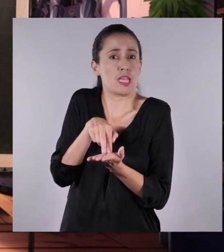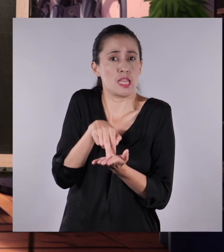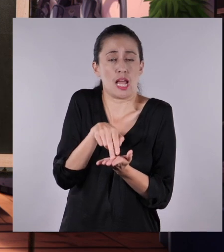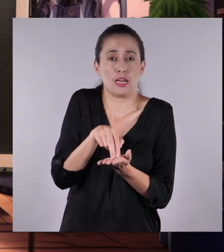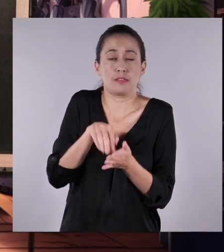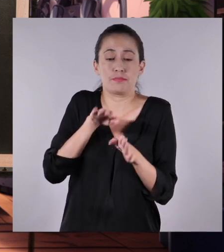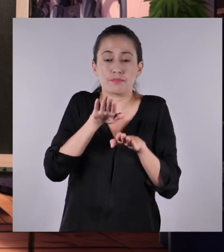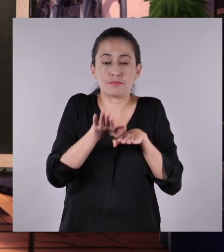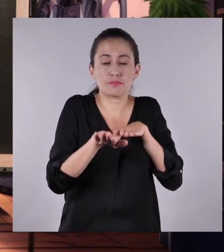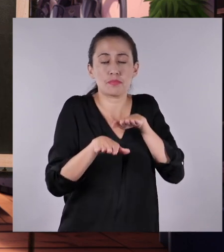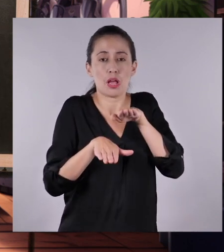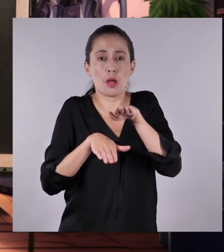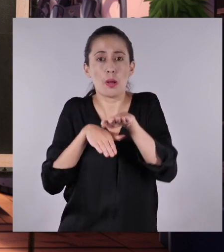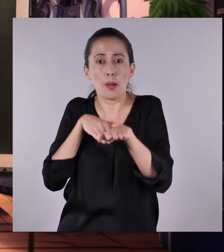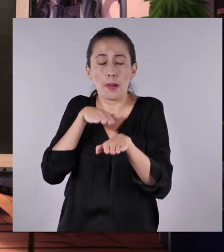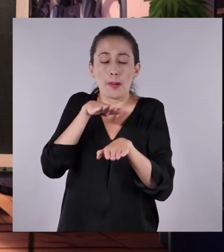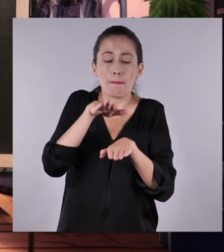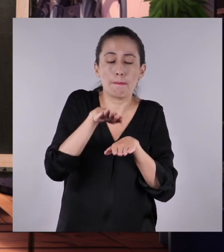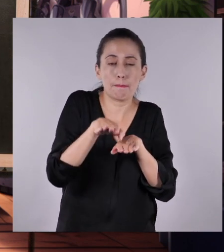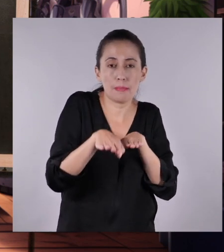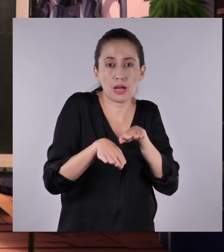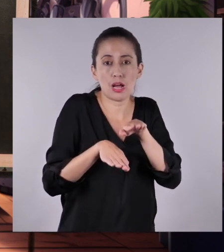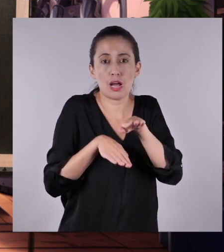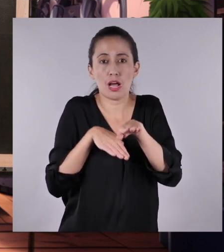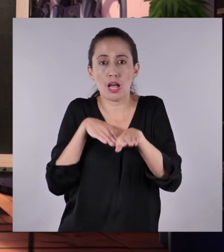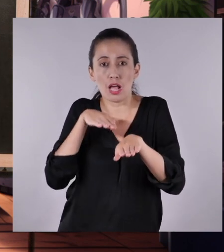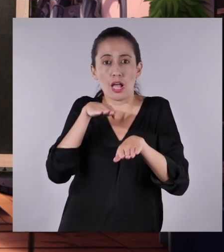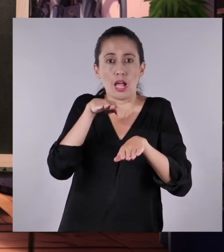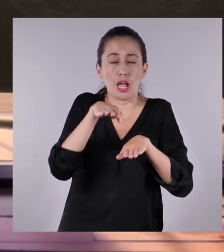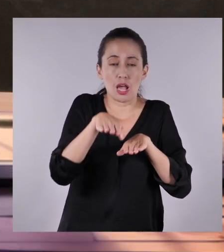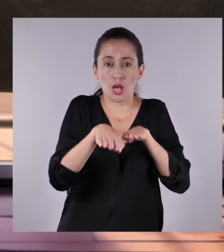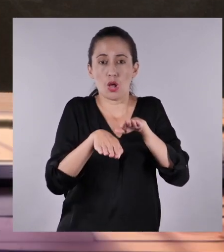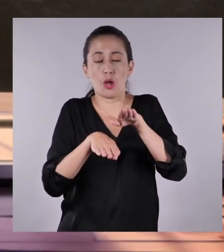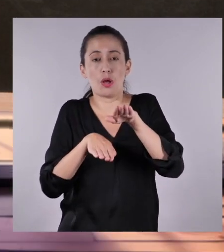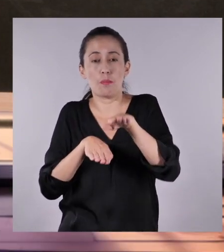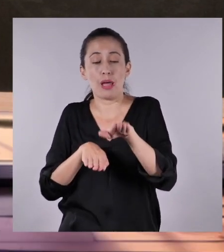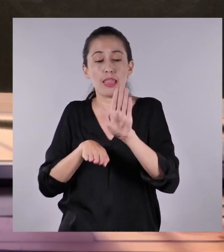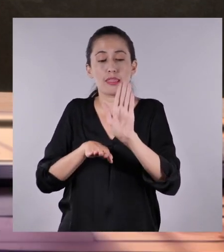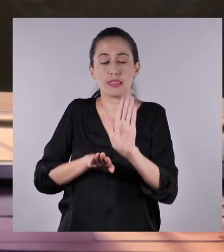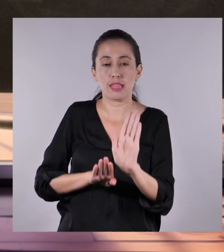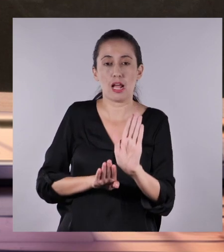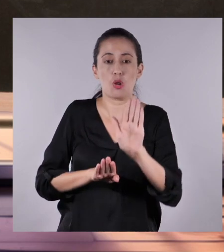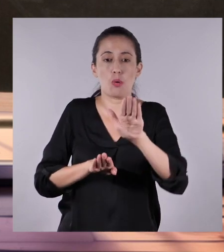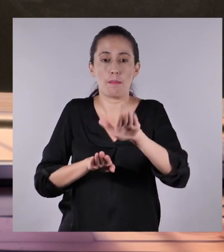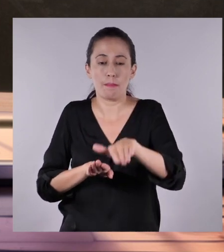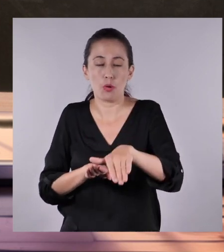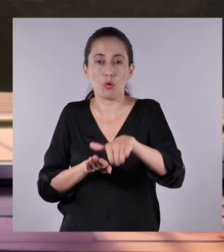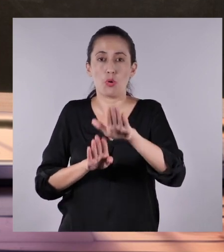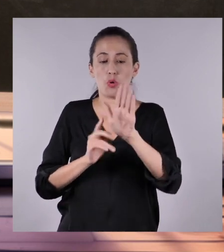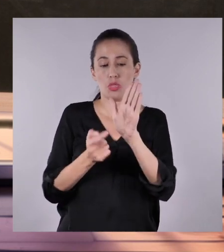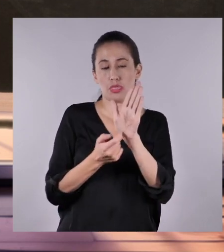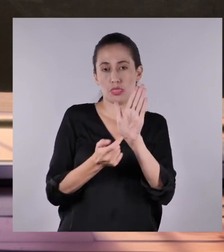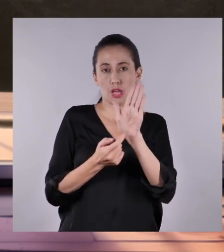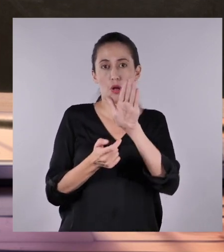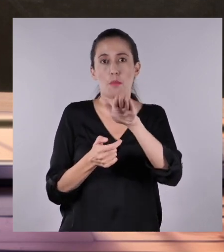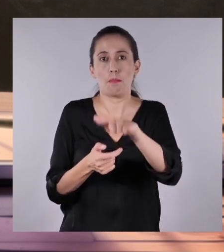¿Cómo caminar? Entonces, en el piso vamos a tener nuestro pie. ¿Tienes tu pie? Ya. Y es talón punta.